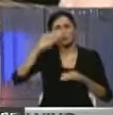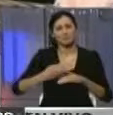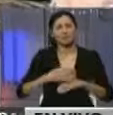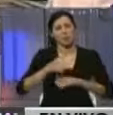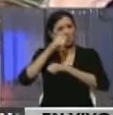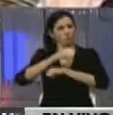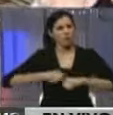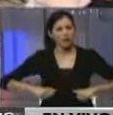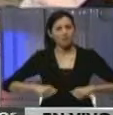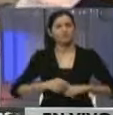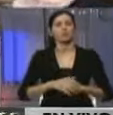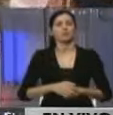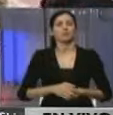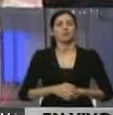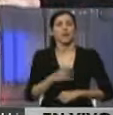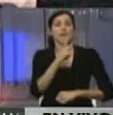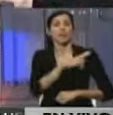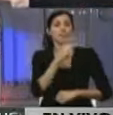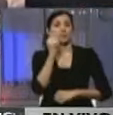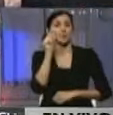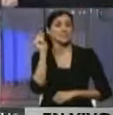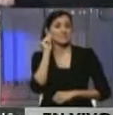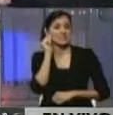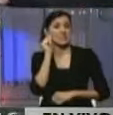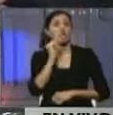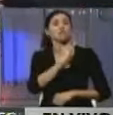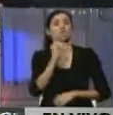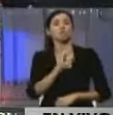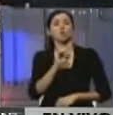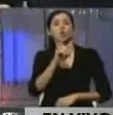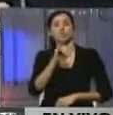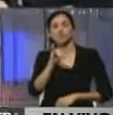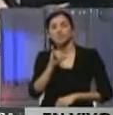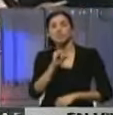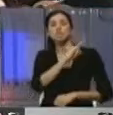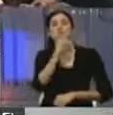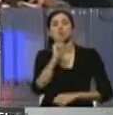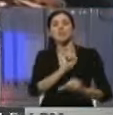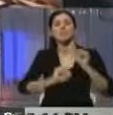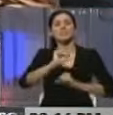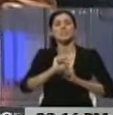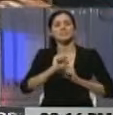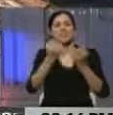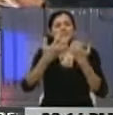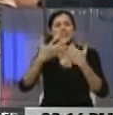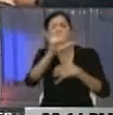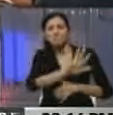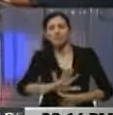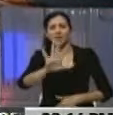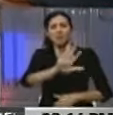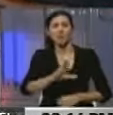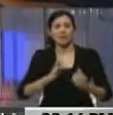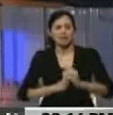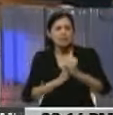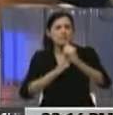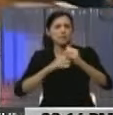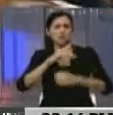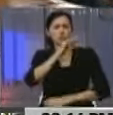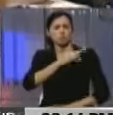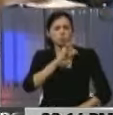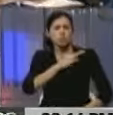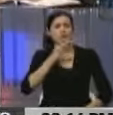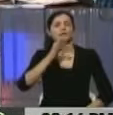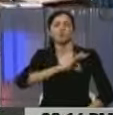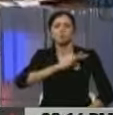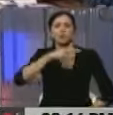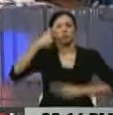los jefes y jefas de la SODI, Zona de Defensa Integral, a todos los líderes sociales, políticos,